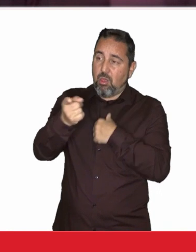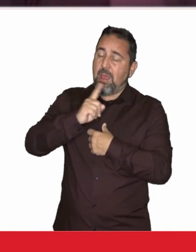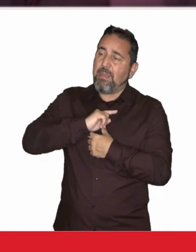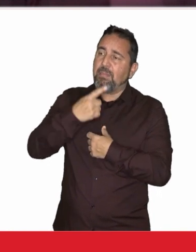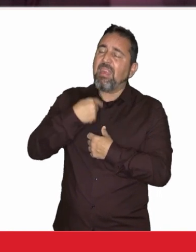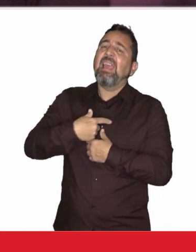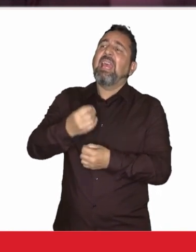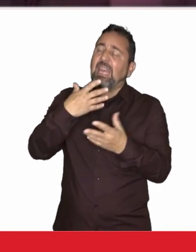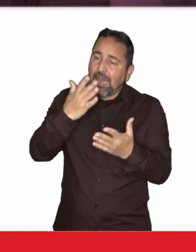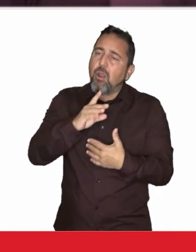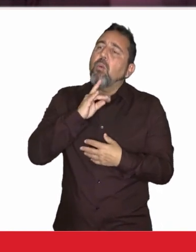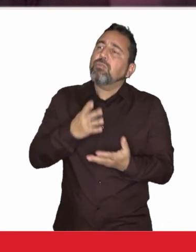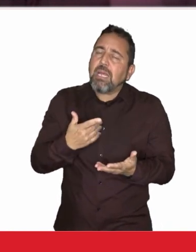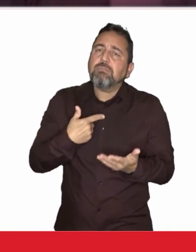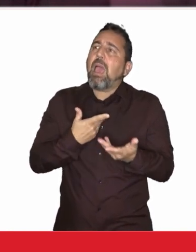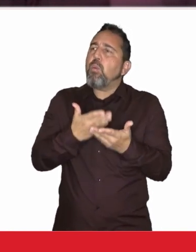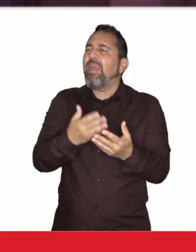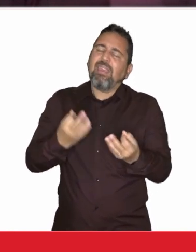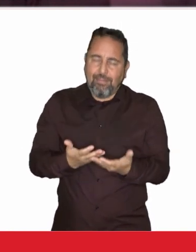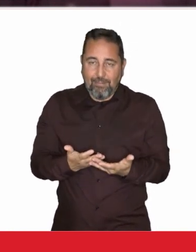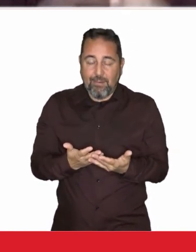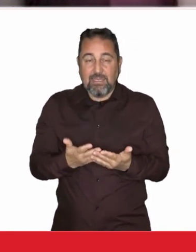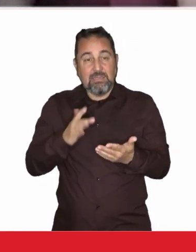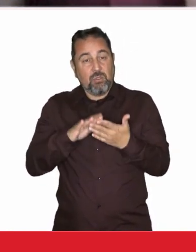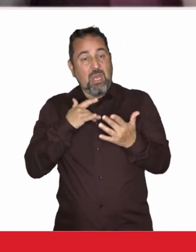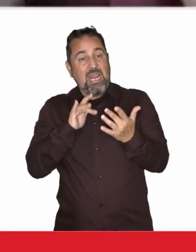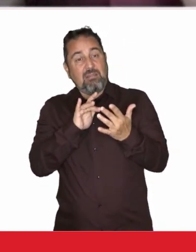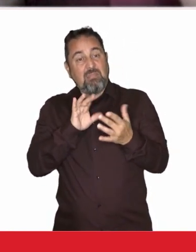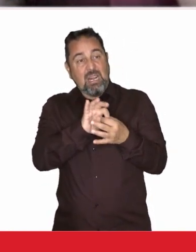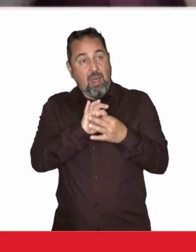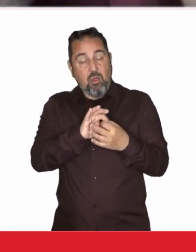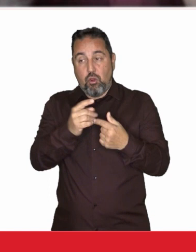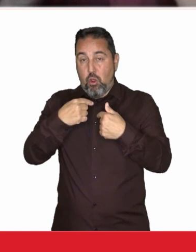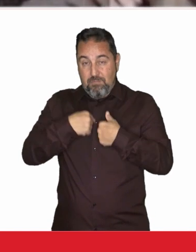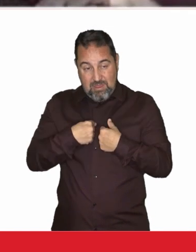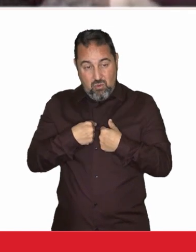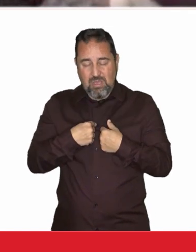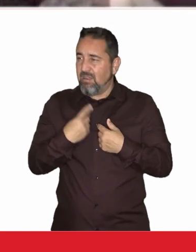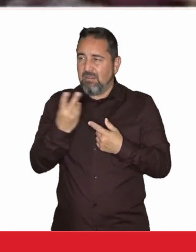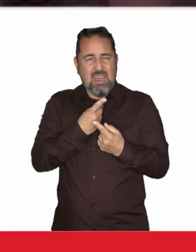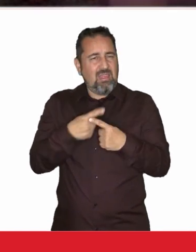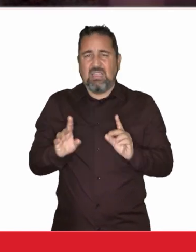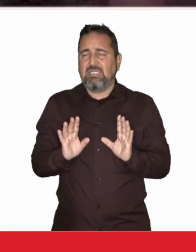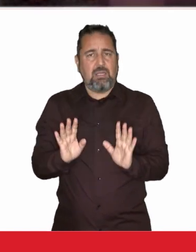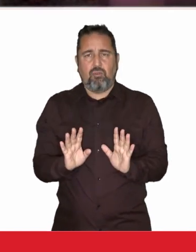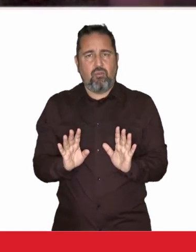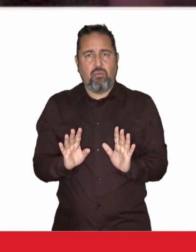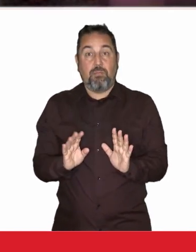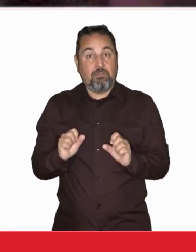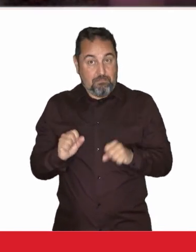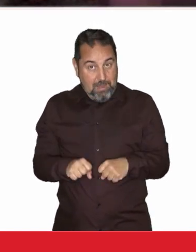persona y me dice, ¿qué tal? ¿Cómo estás? ¿En qué te puedo ayudar? El tipo de relación que están estableciendo conmigo es completamente